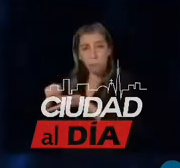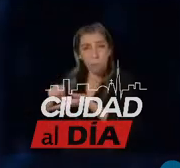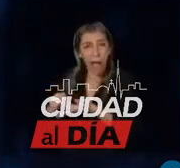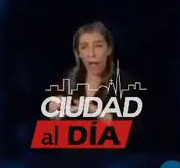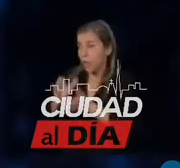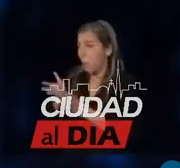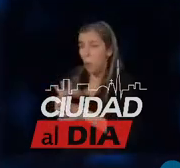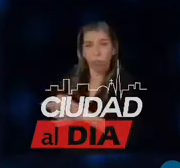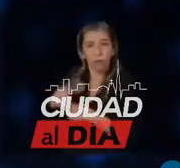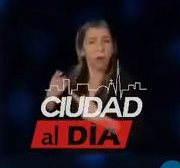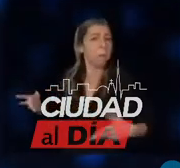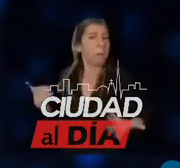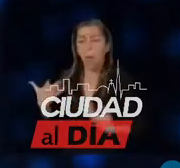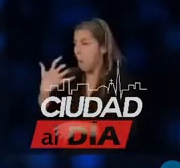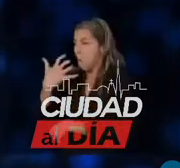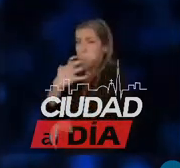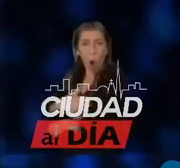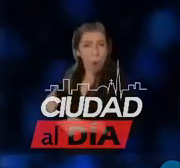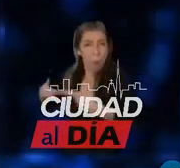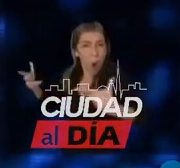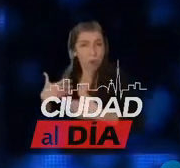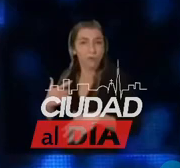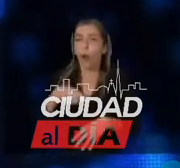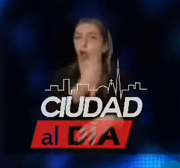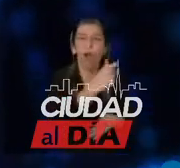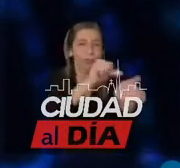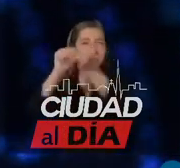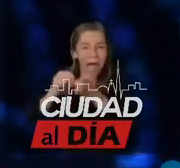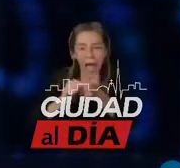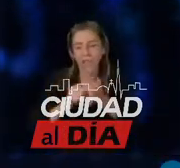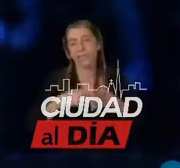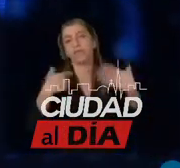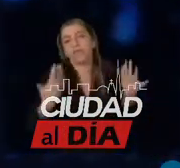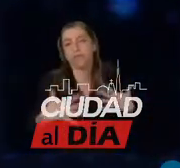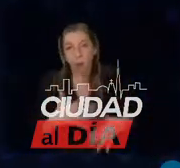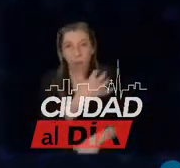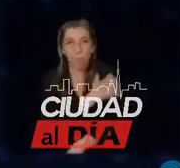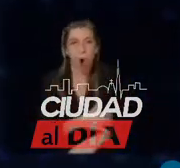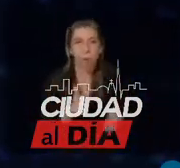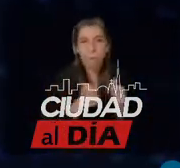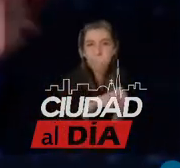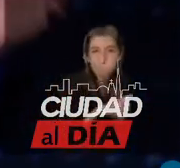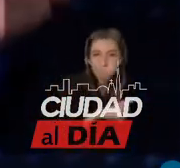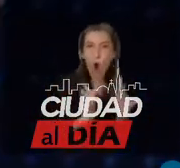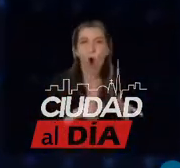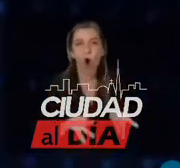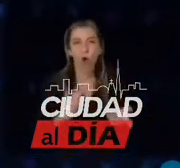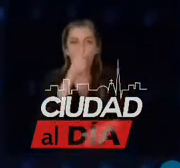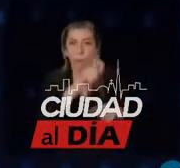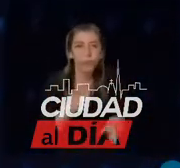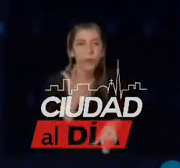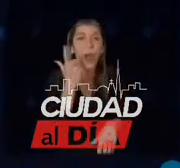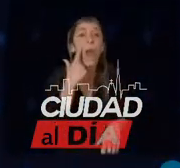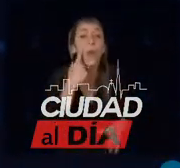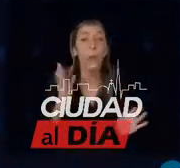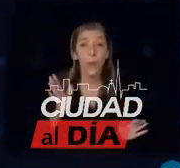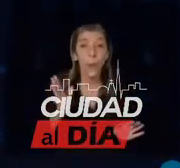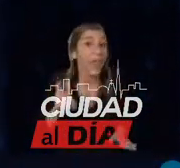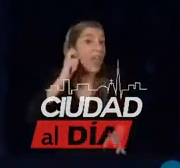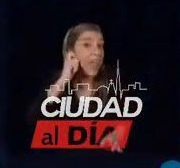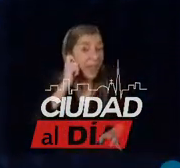veces menos de pobre en el formato estándar 50 veces menos en el formato extremo la gente vive un 25% más